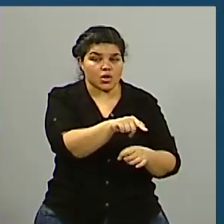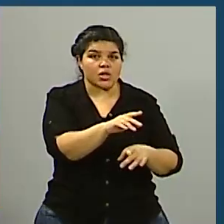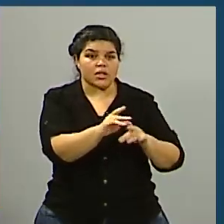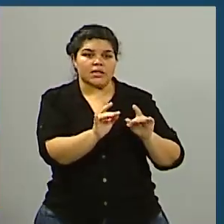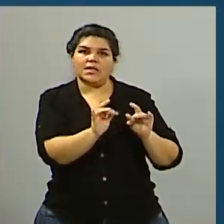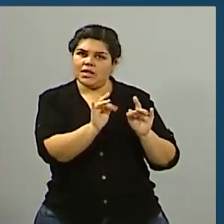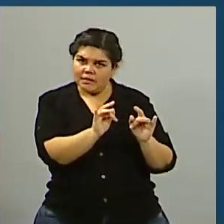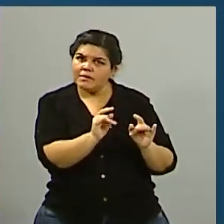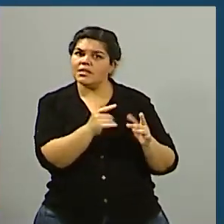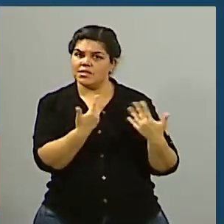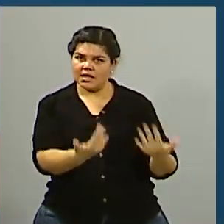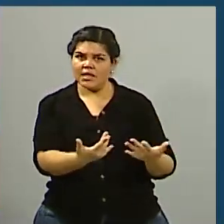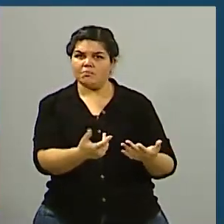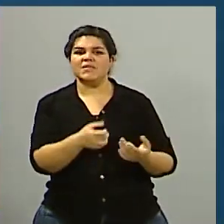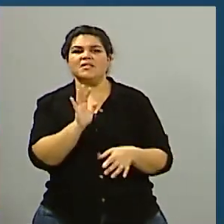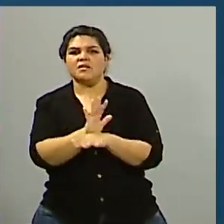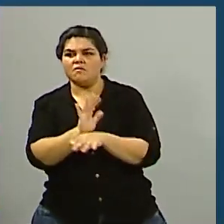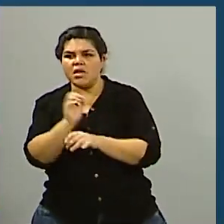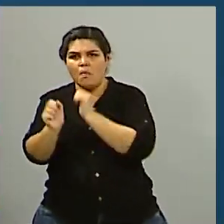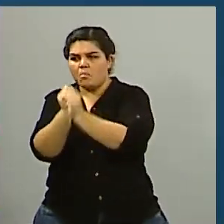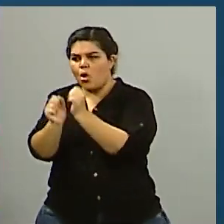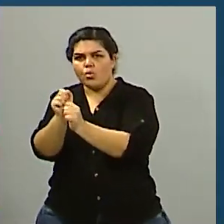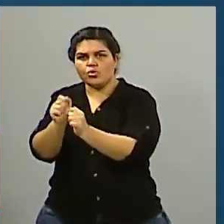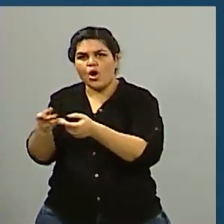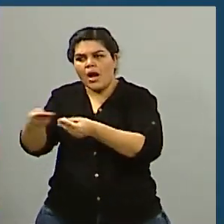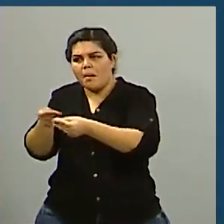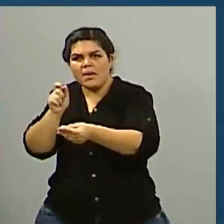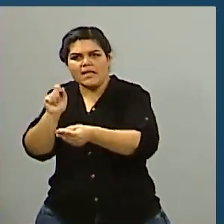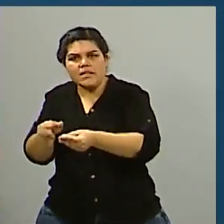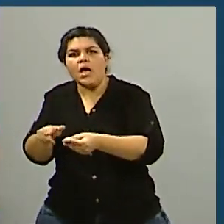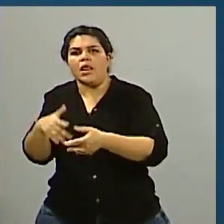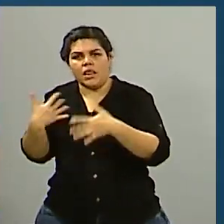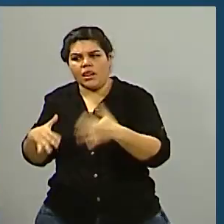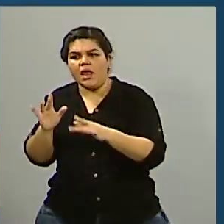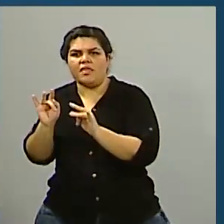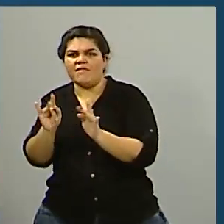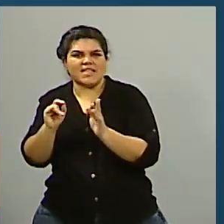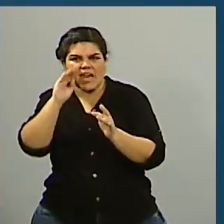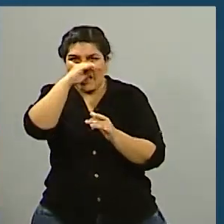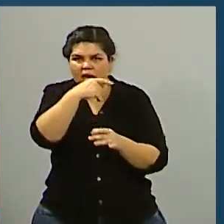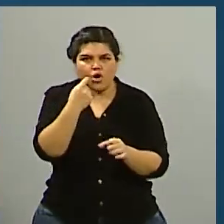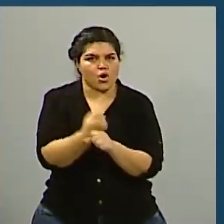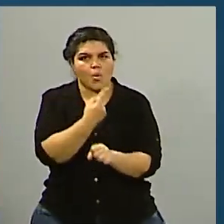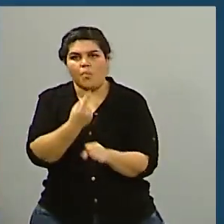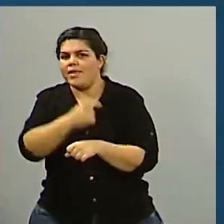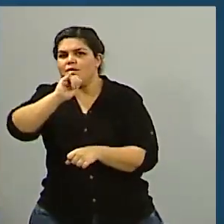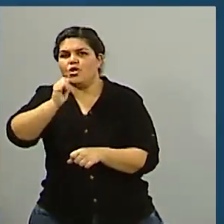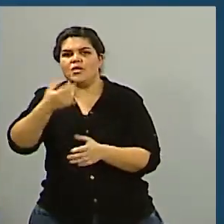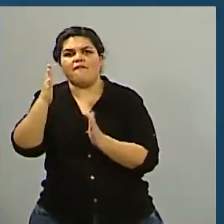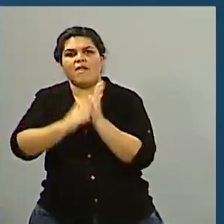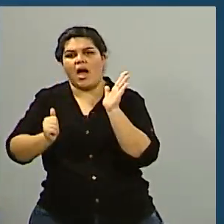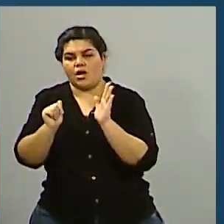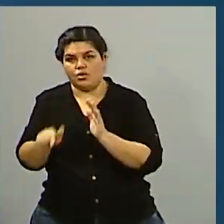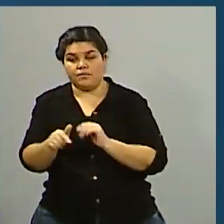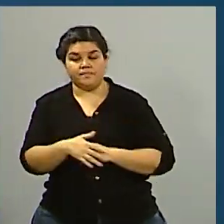producción. Claro, el tema ahí es, evidentemente hay que hacer una coordinación de trabajo con el gobierno nacional, o sea, a través de proyectos que